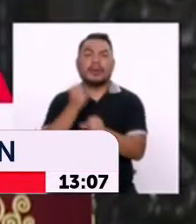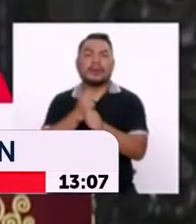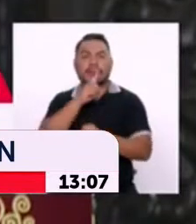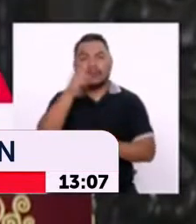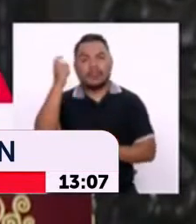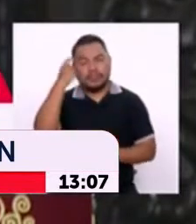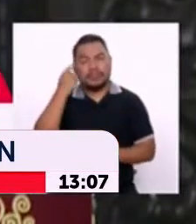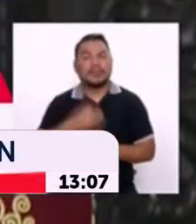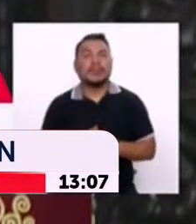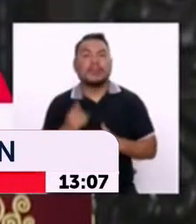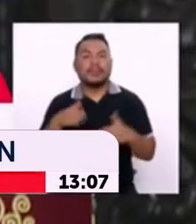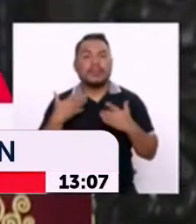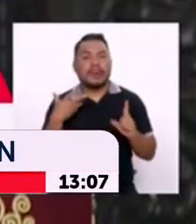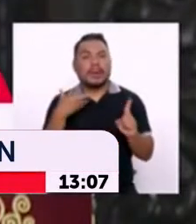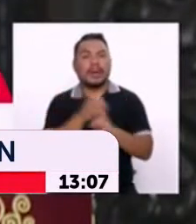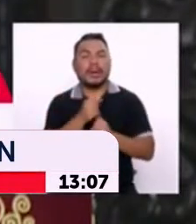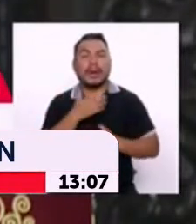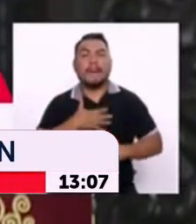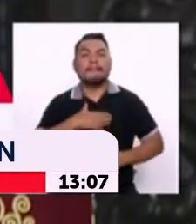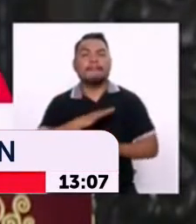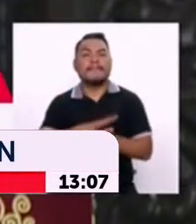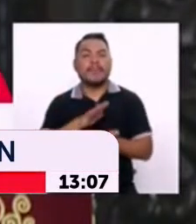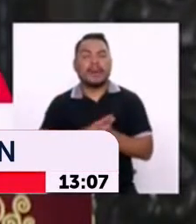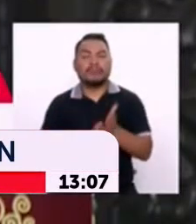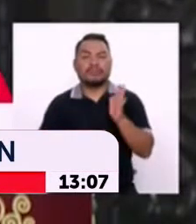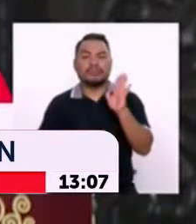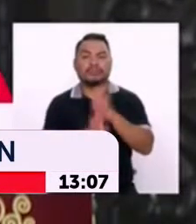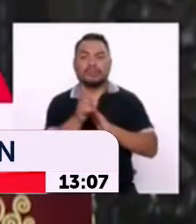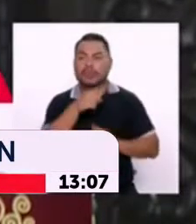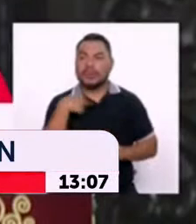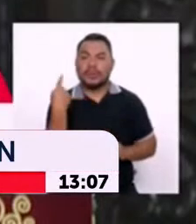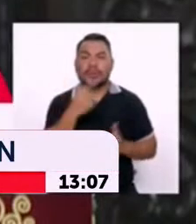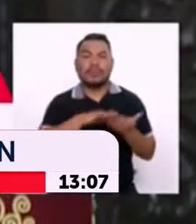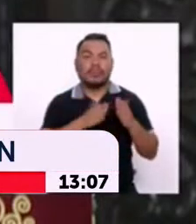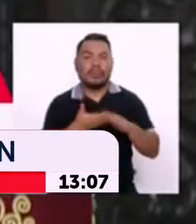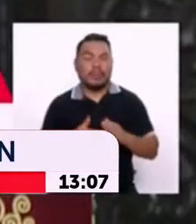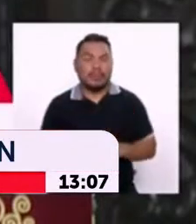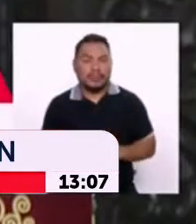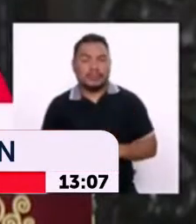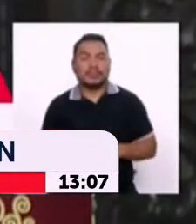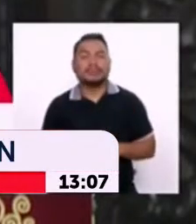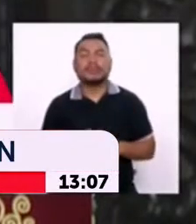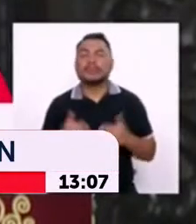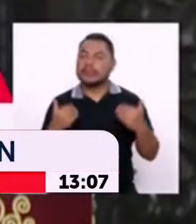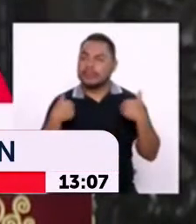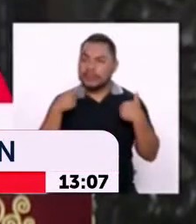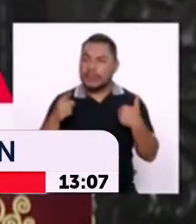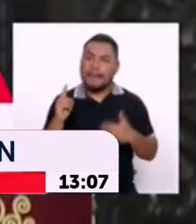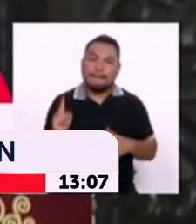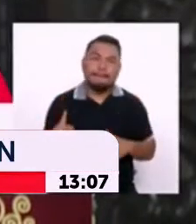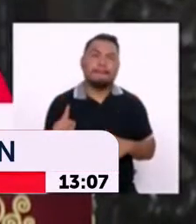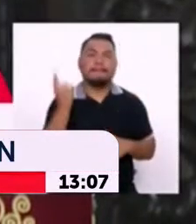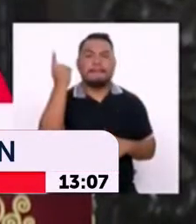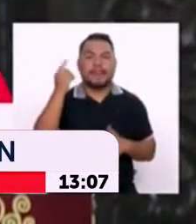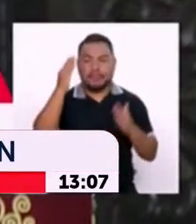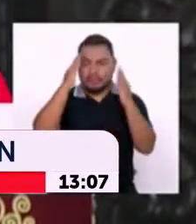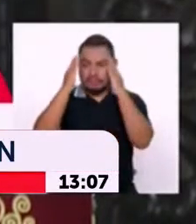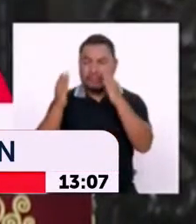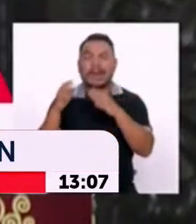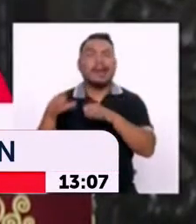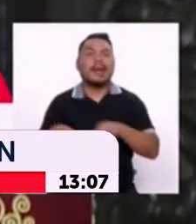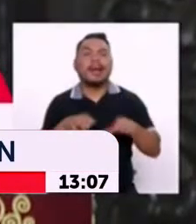de la política para lograr el bienestar y el desarrollo de nuestra población, teniendo